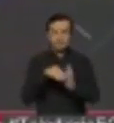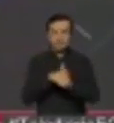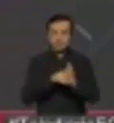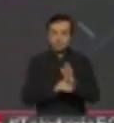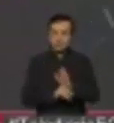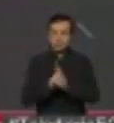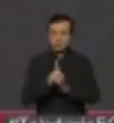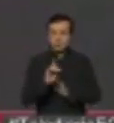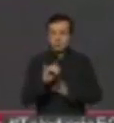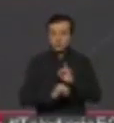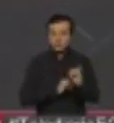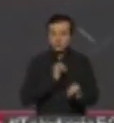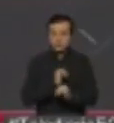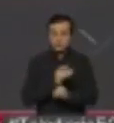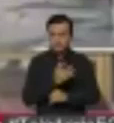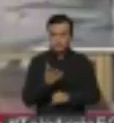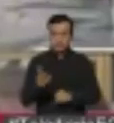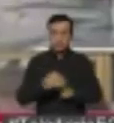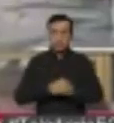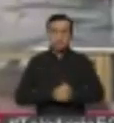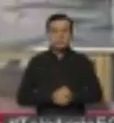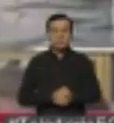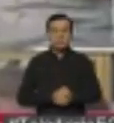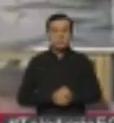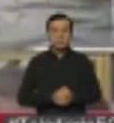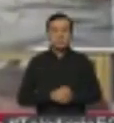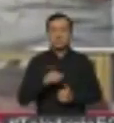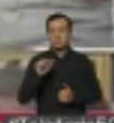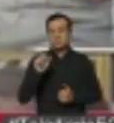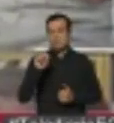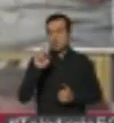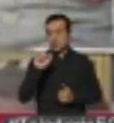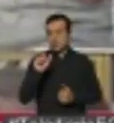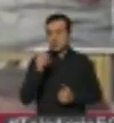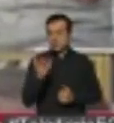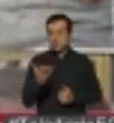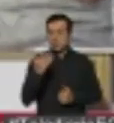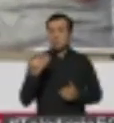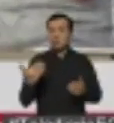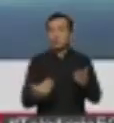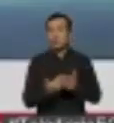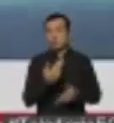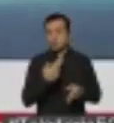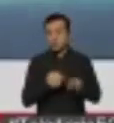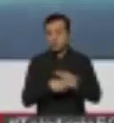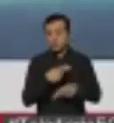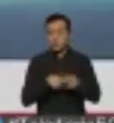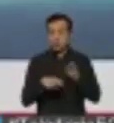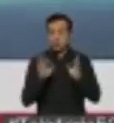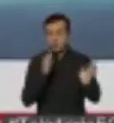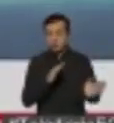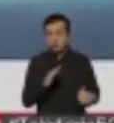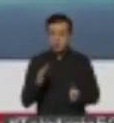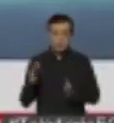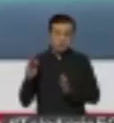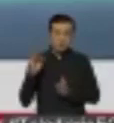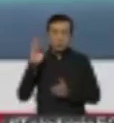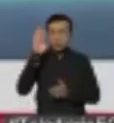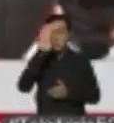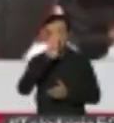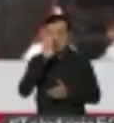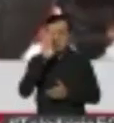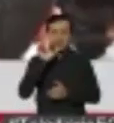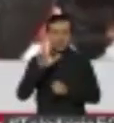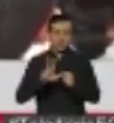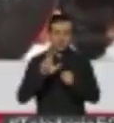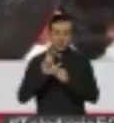Desarrollo Internacional. Ana Cristina Cordero emprendió su negocio en tratamiento de belleza hace 3 años.